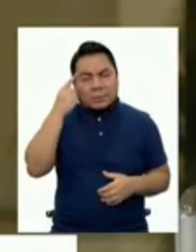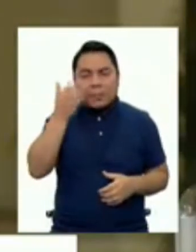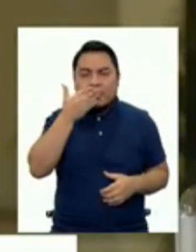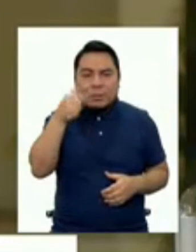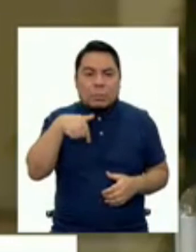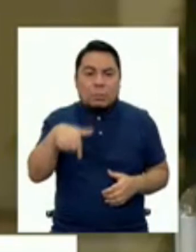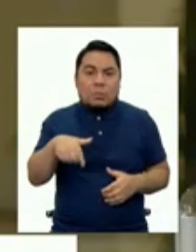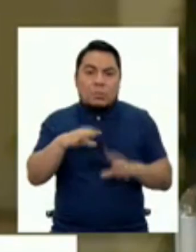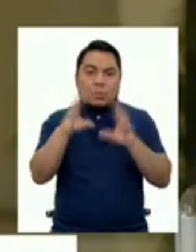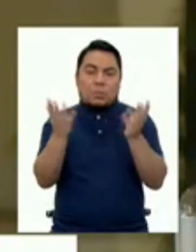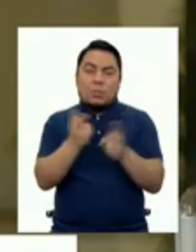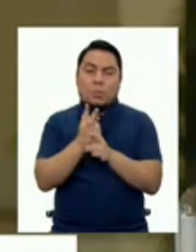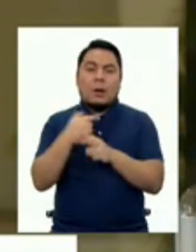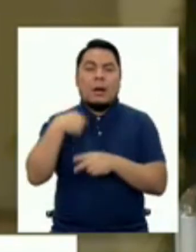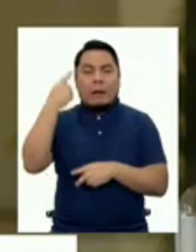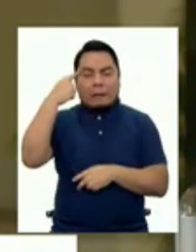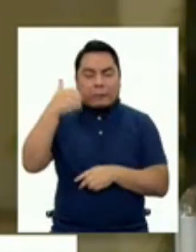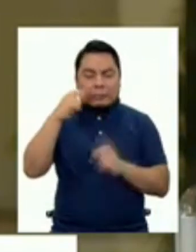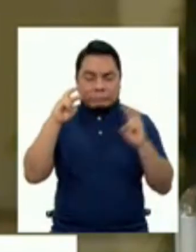valor